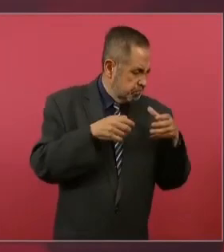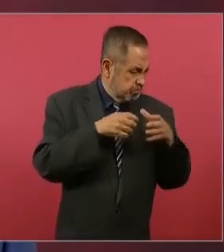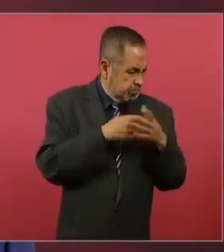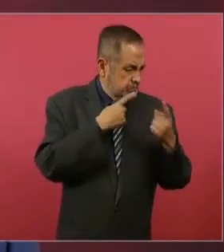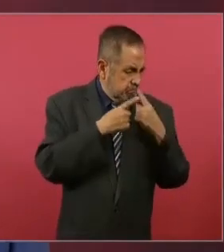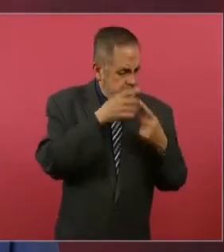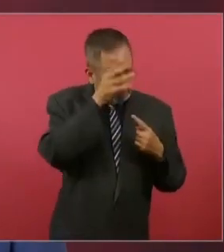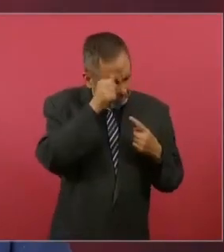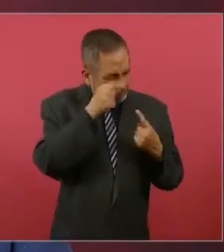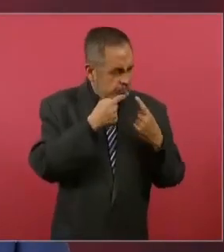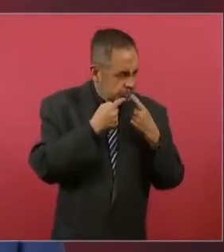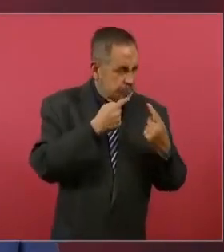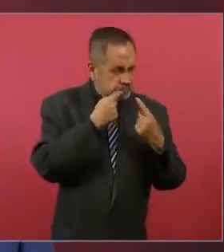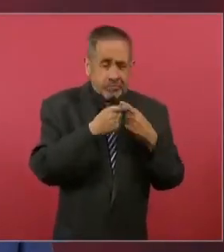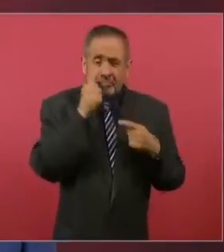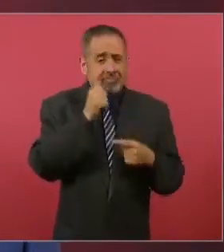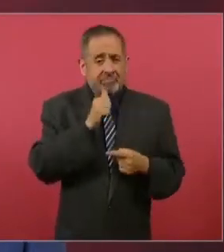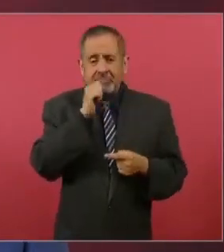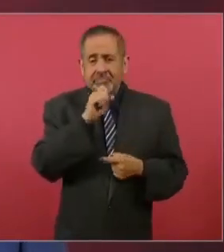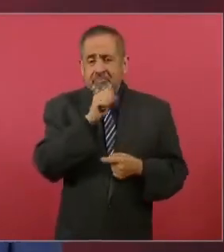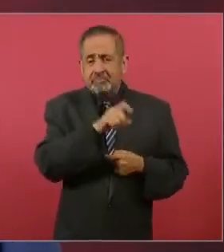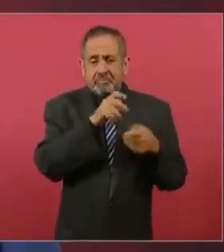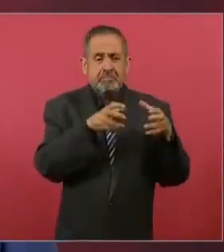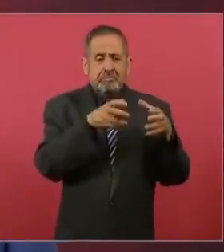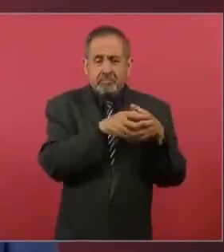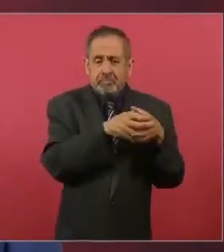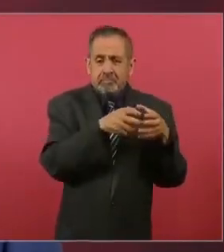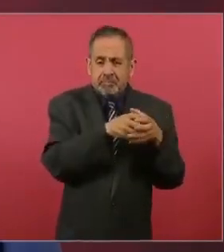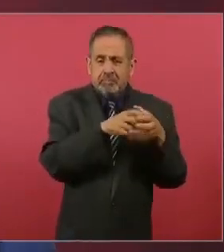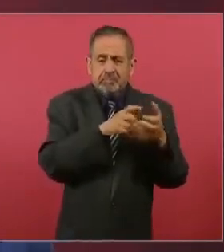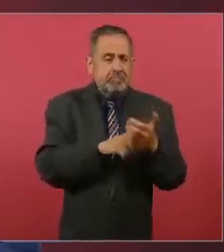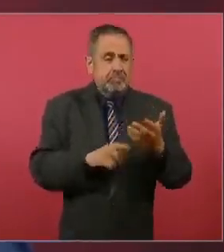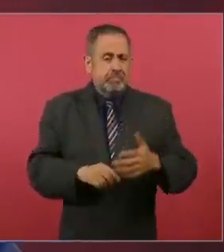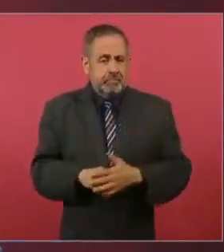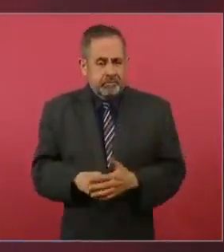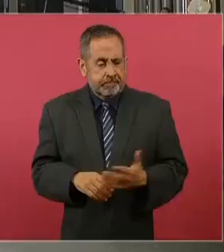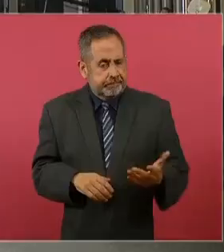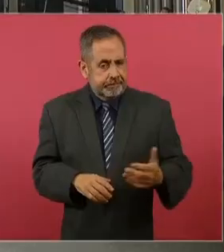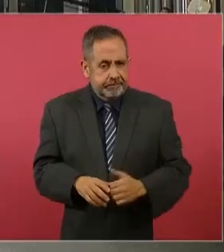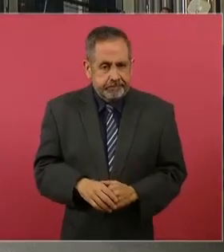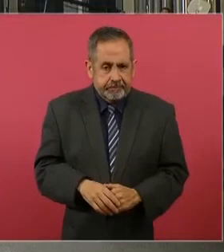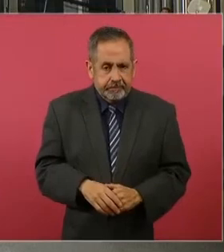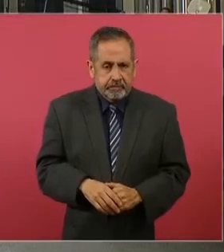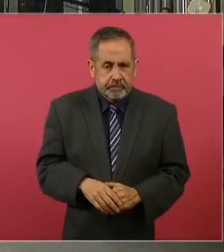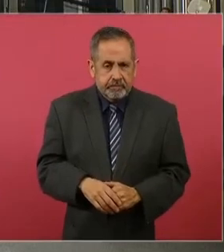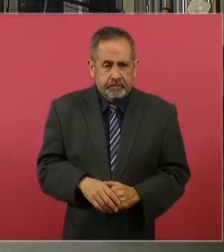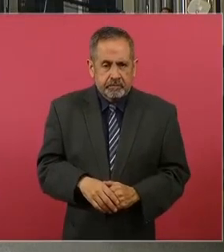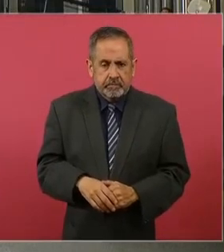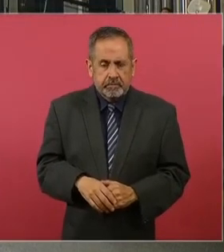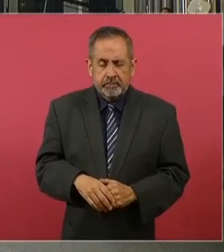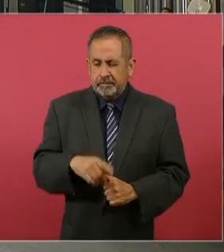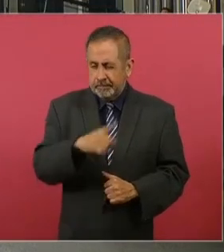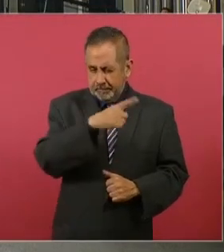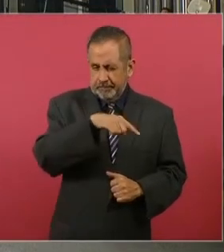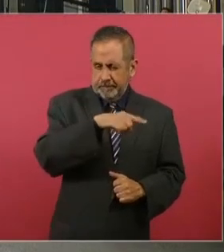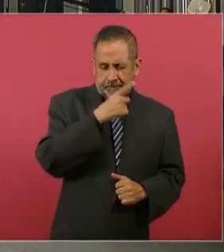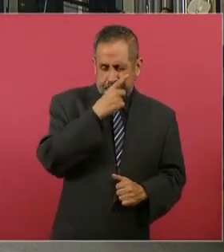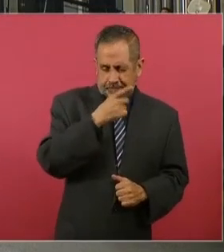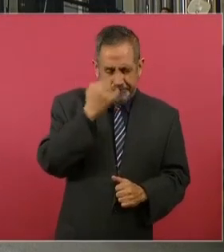Eran nada más los de la cúpula. Imagínense que llegaron estos